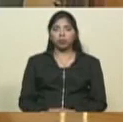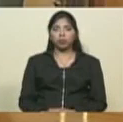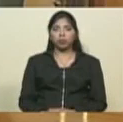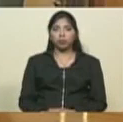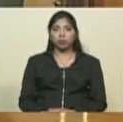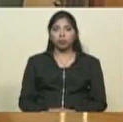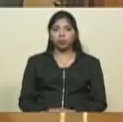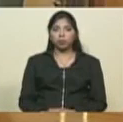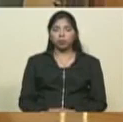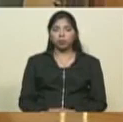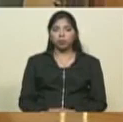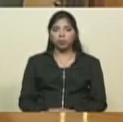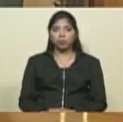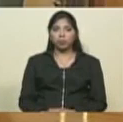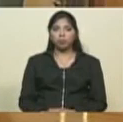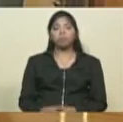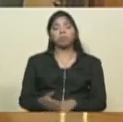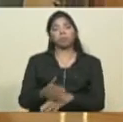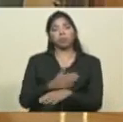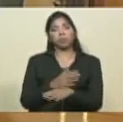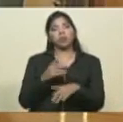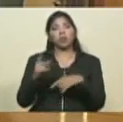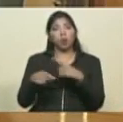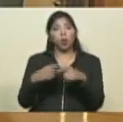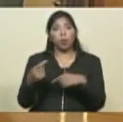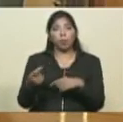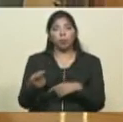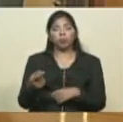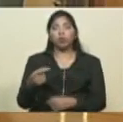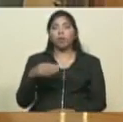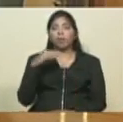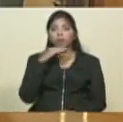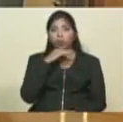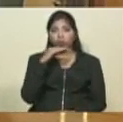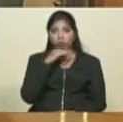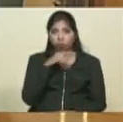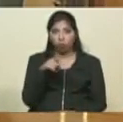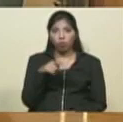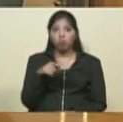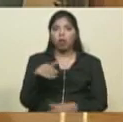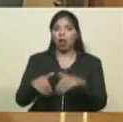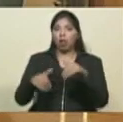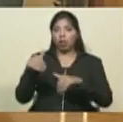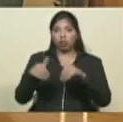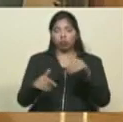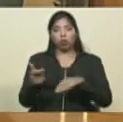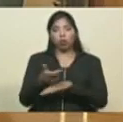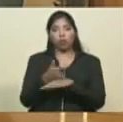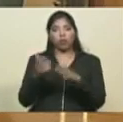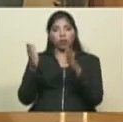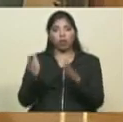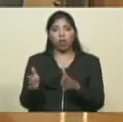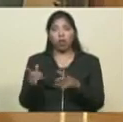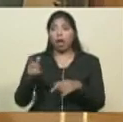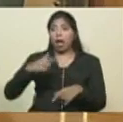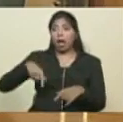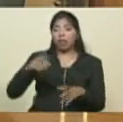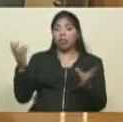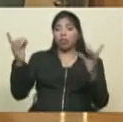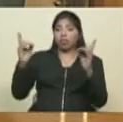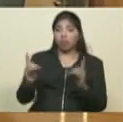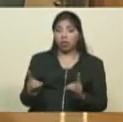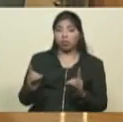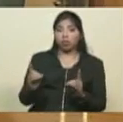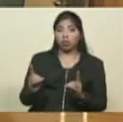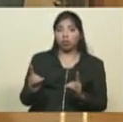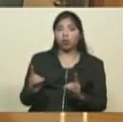venidero proceso electoral regional, que por decisión de este poder soberano ha adelantado su fecha para el mes de octubre